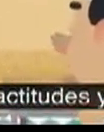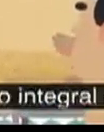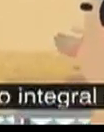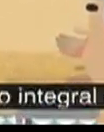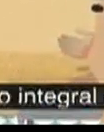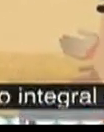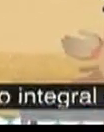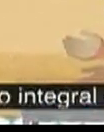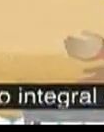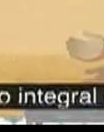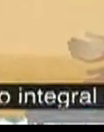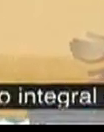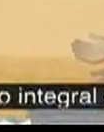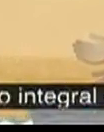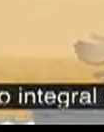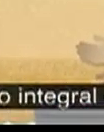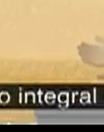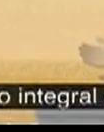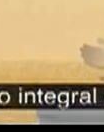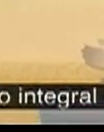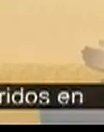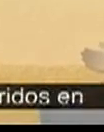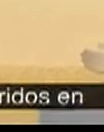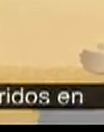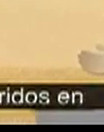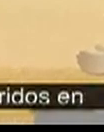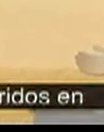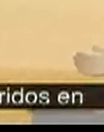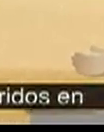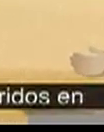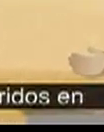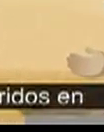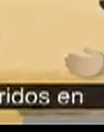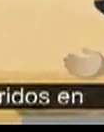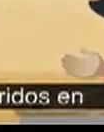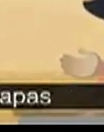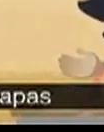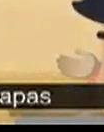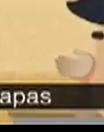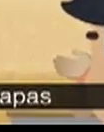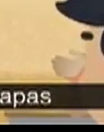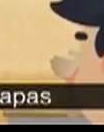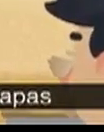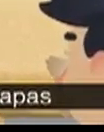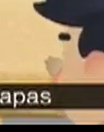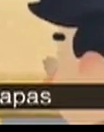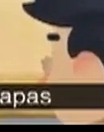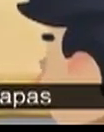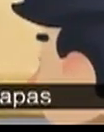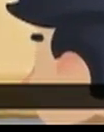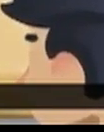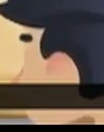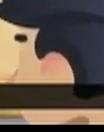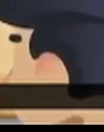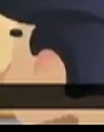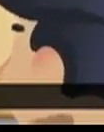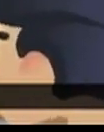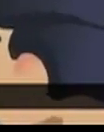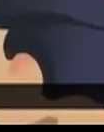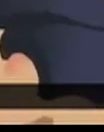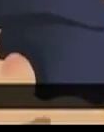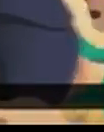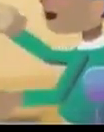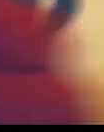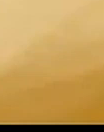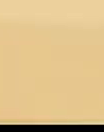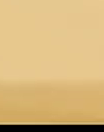habilidades, actitudes y valores fundamentales para el crecimiento integral de los estudiantes, los cuales son adquiridos en la escuela durante las primeras etapas de la